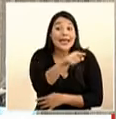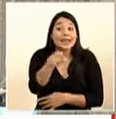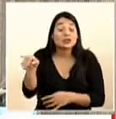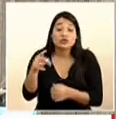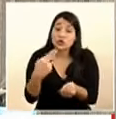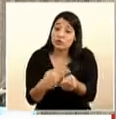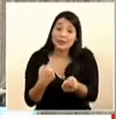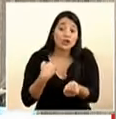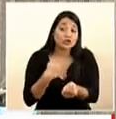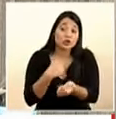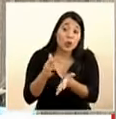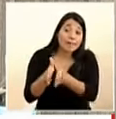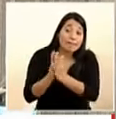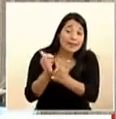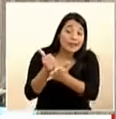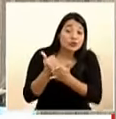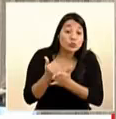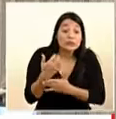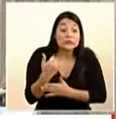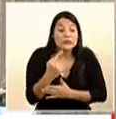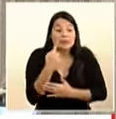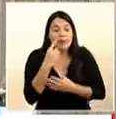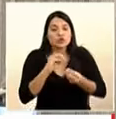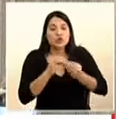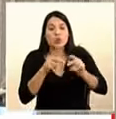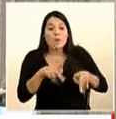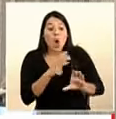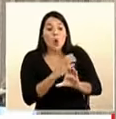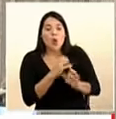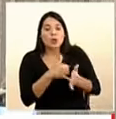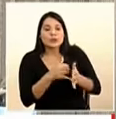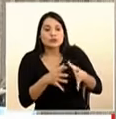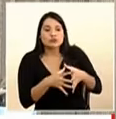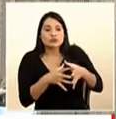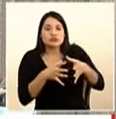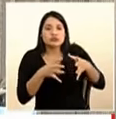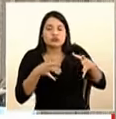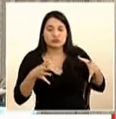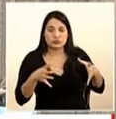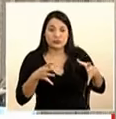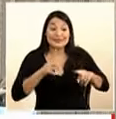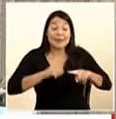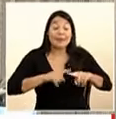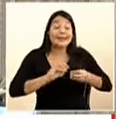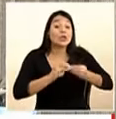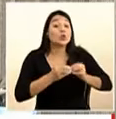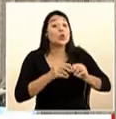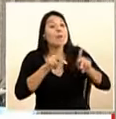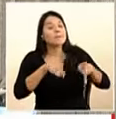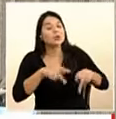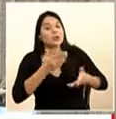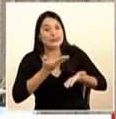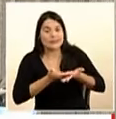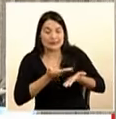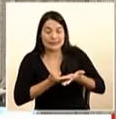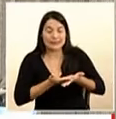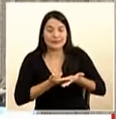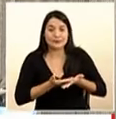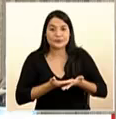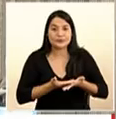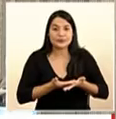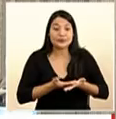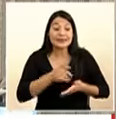la carga y servicios de cuidados intensivos con la demanda de pacientes que están llegando demandando